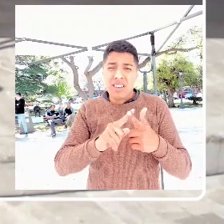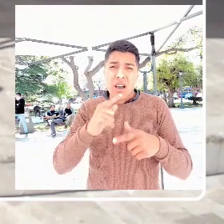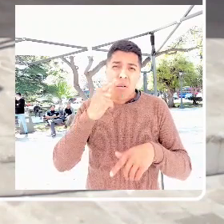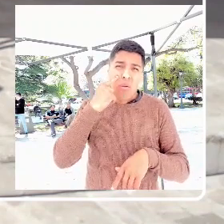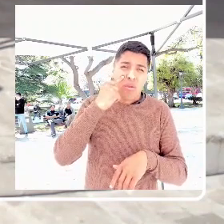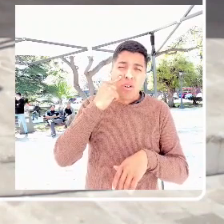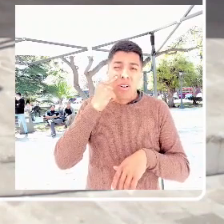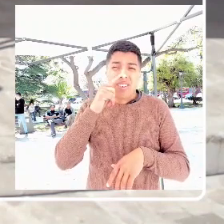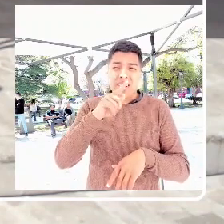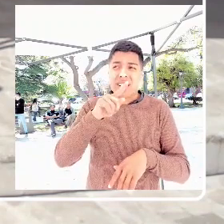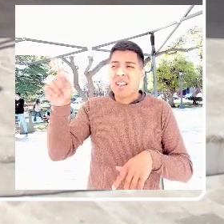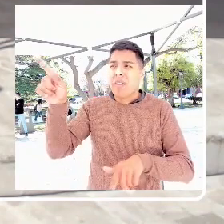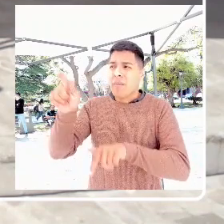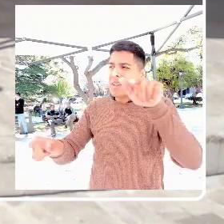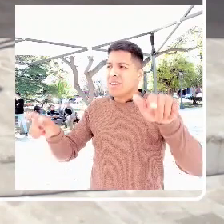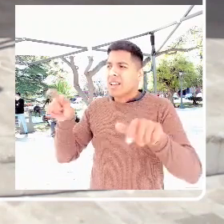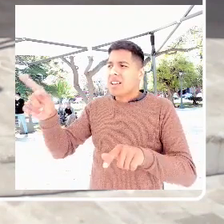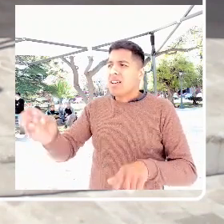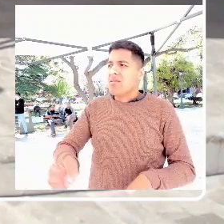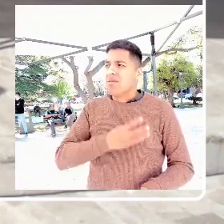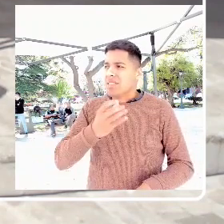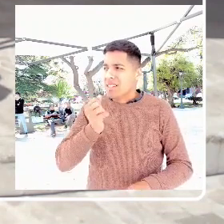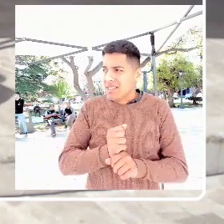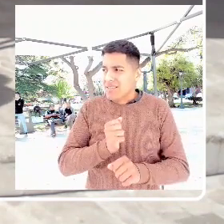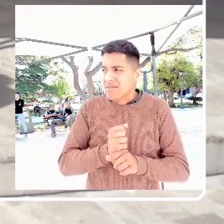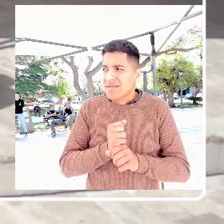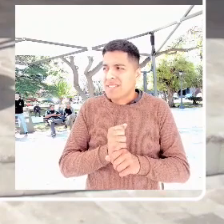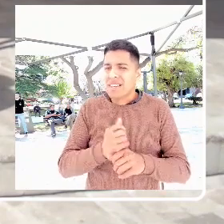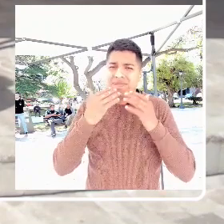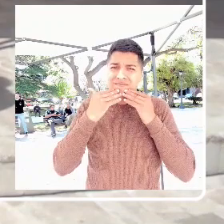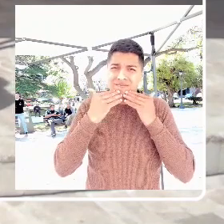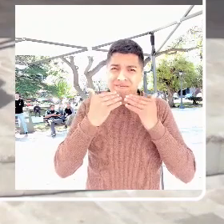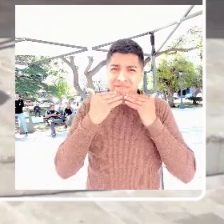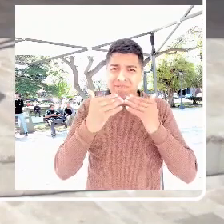municipio, lo hacen esas almas que están voluntarias colaborando. Así que bueno.